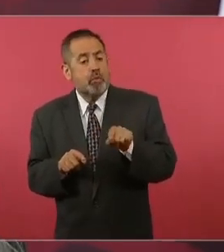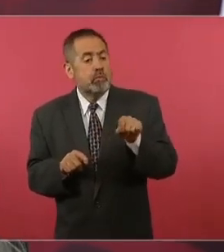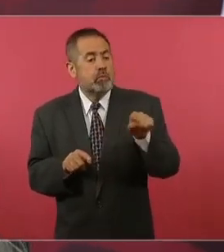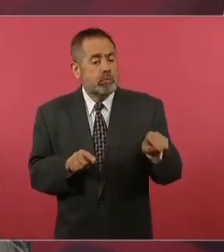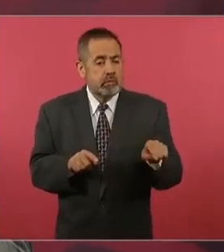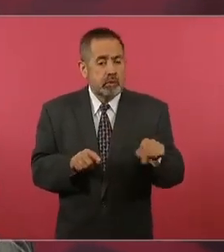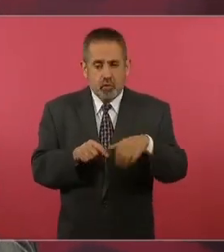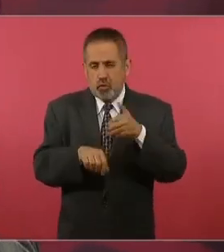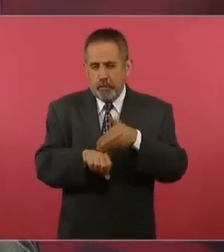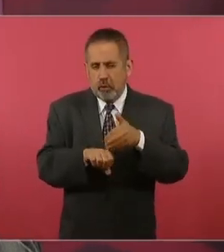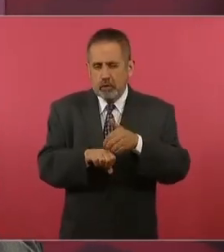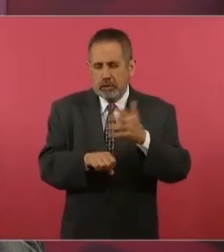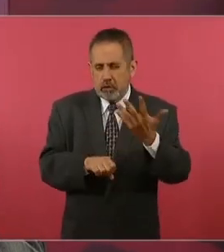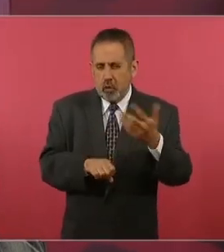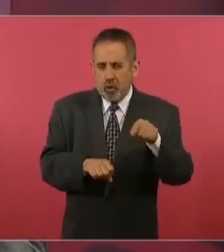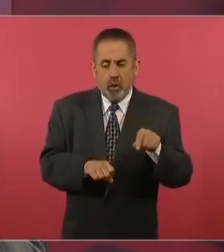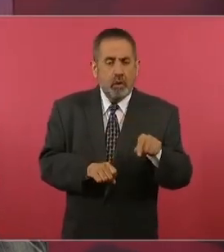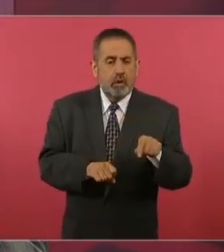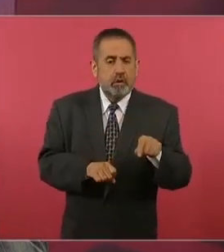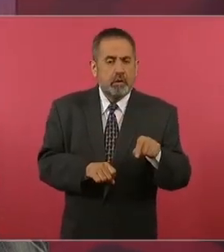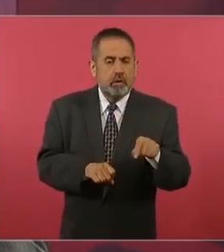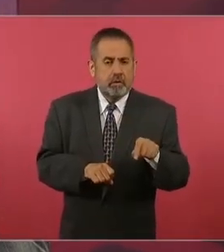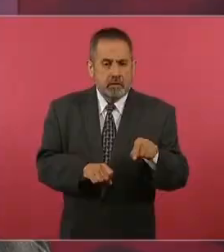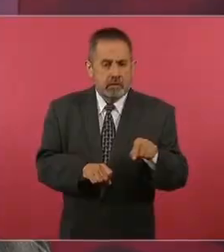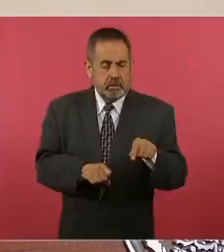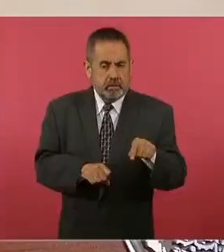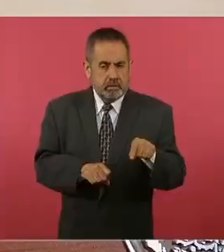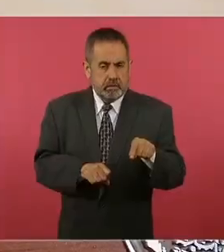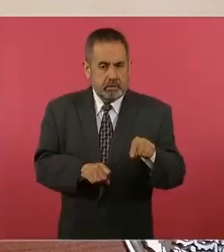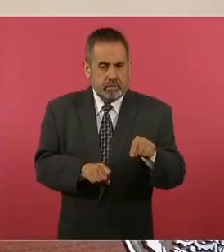Ese tramo 5 es